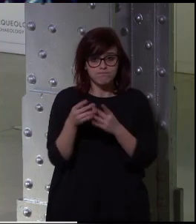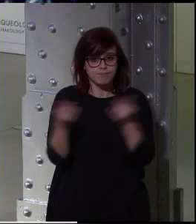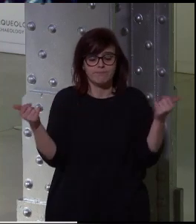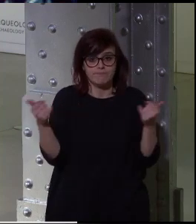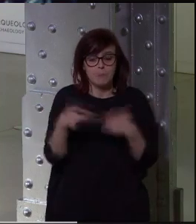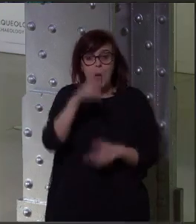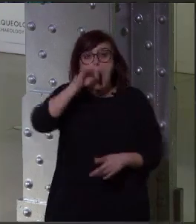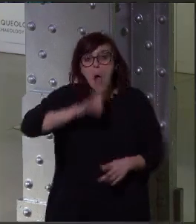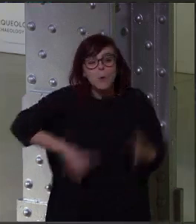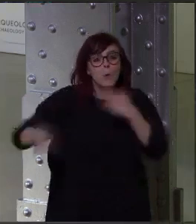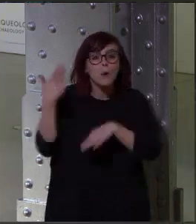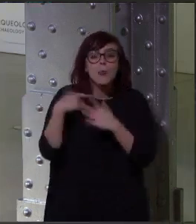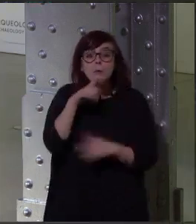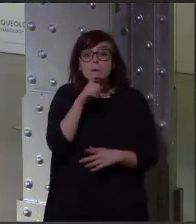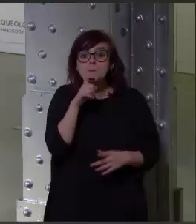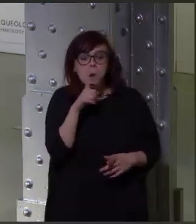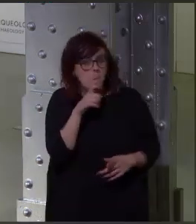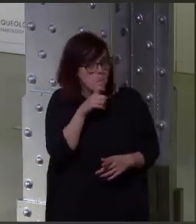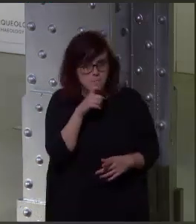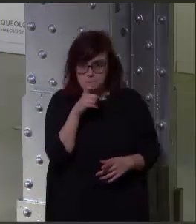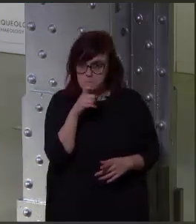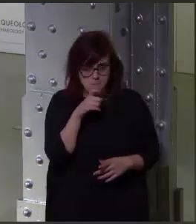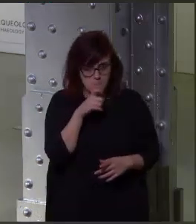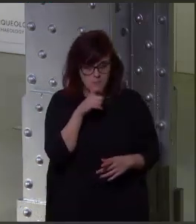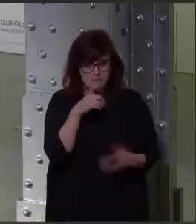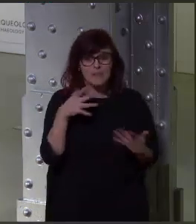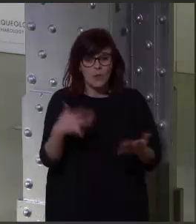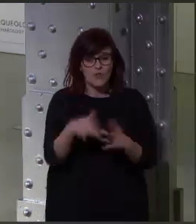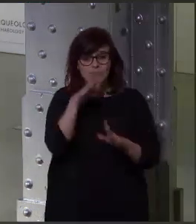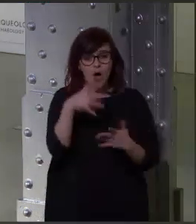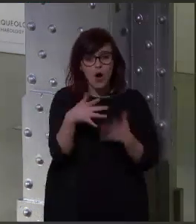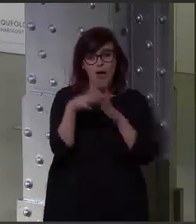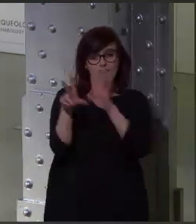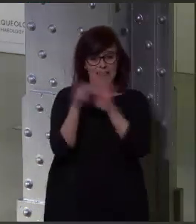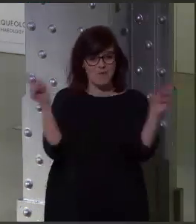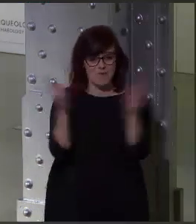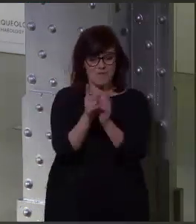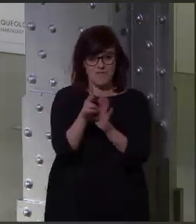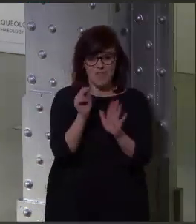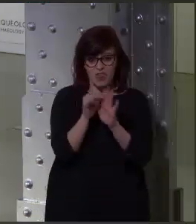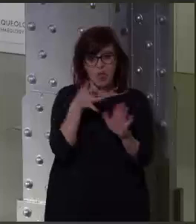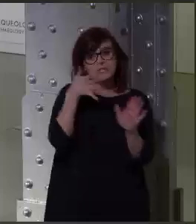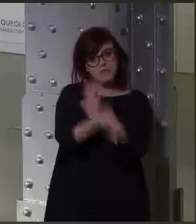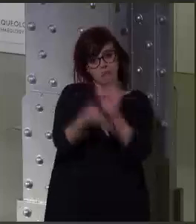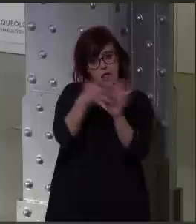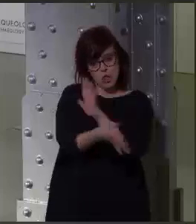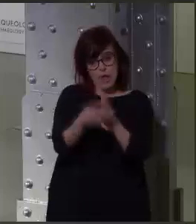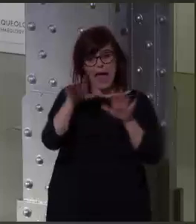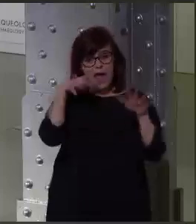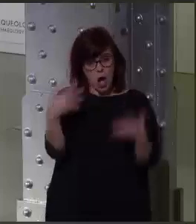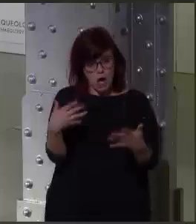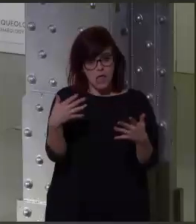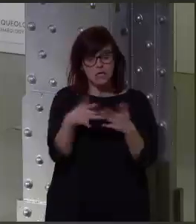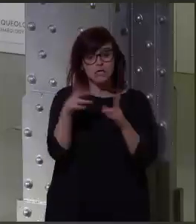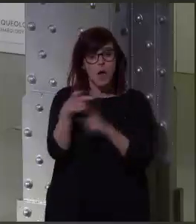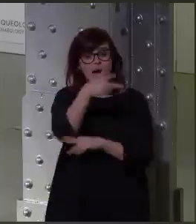ni nos acordamos de que estaba ahí. Y voy a poner un clip de vídeo que lo voy explicando ahora,